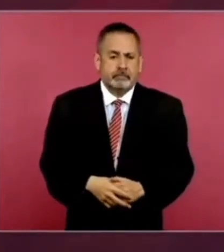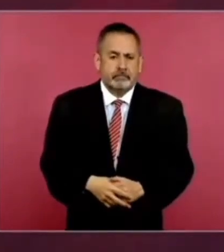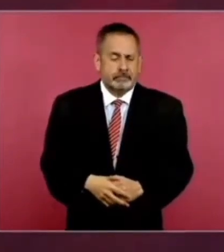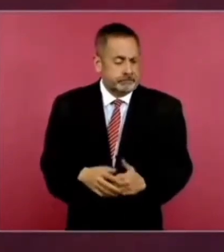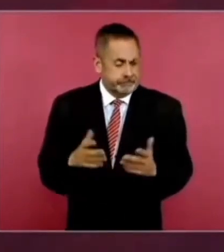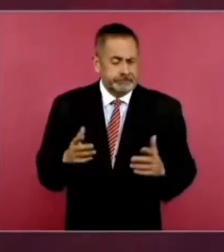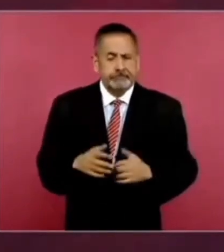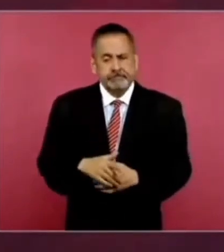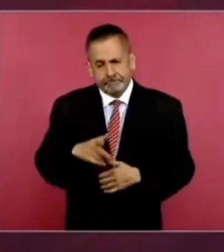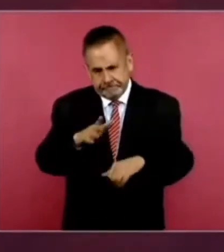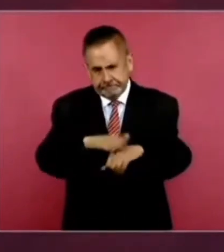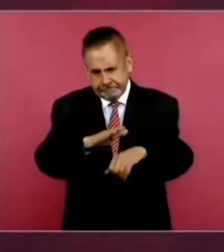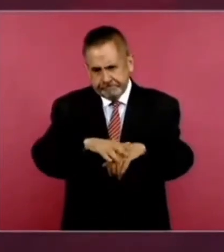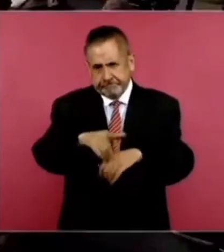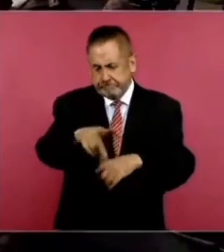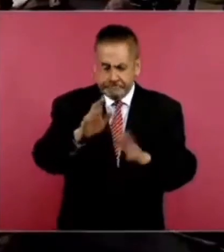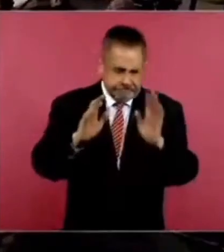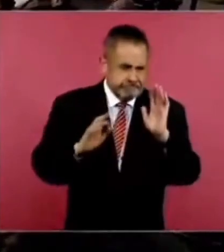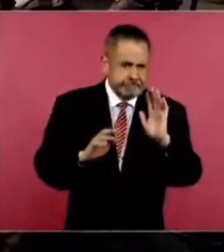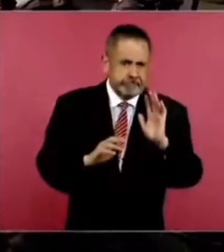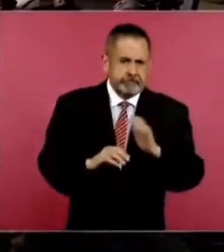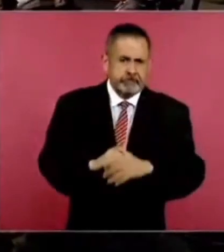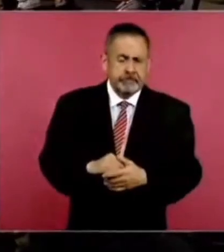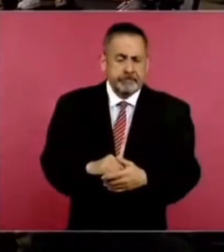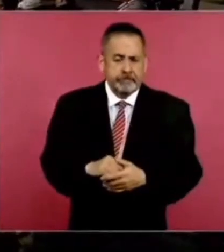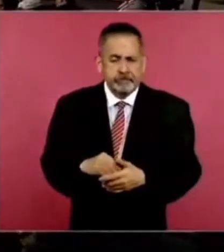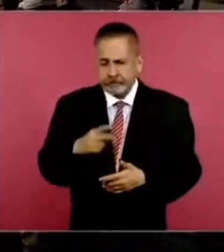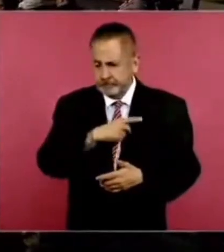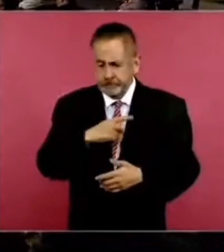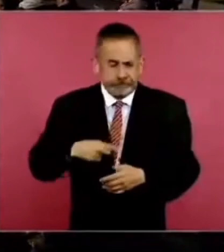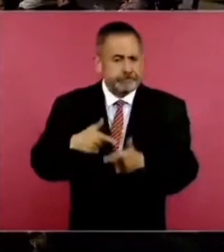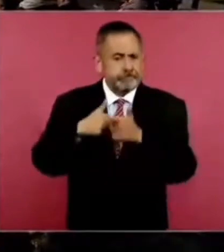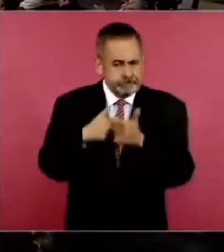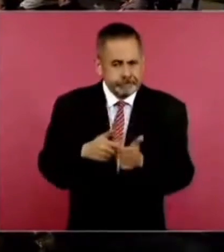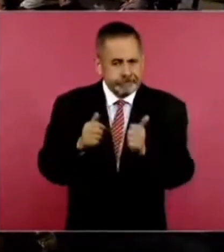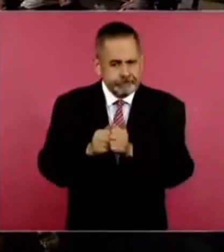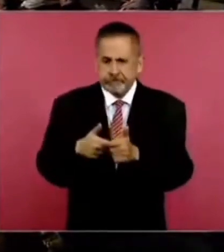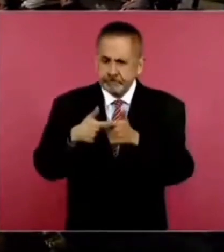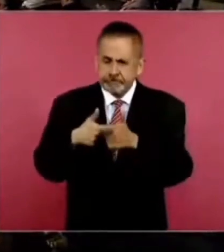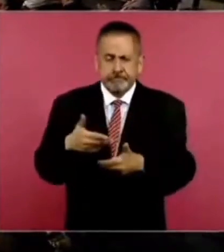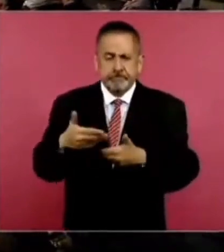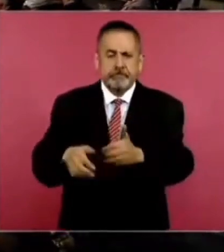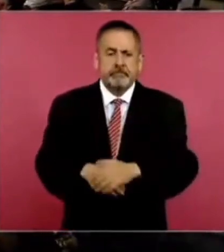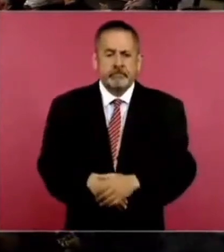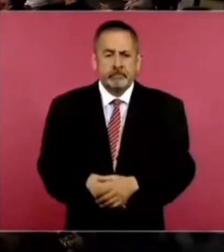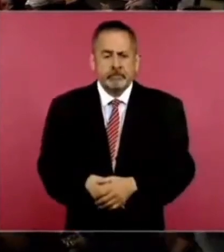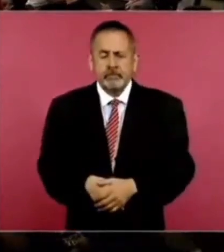Entonces, por eso, sí, y hay que continuar con lo mismo. Claro, presidente.